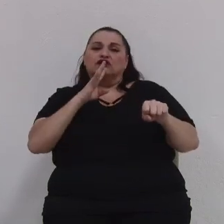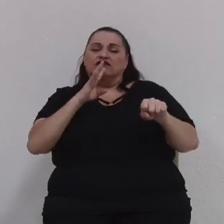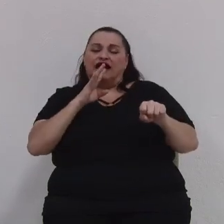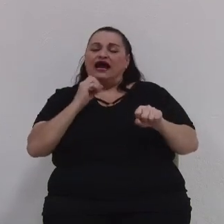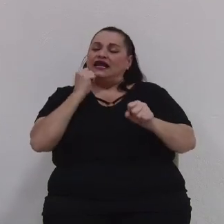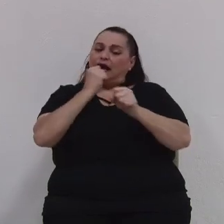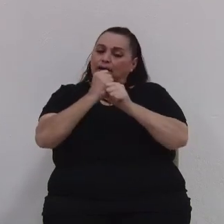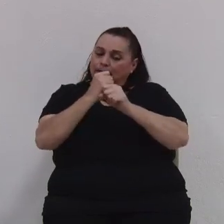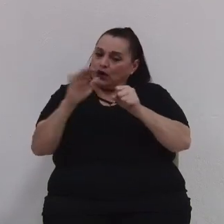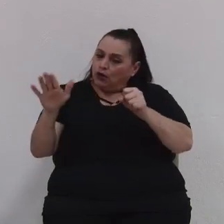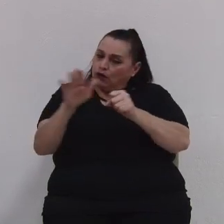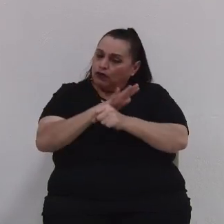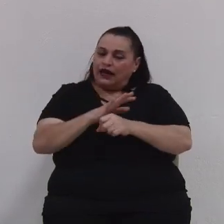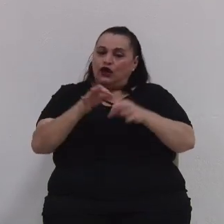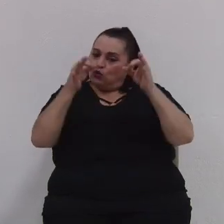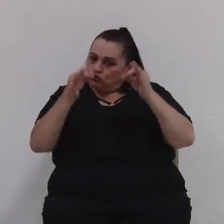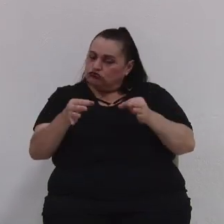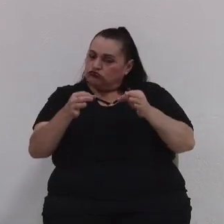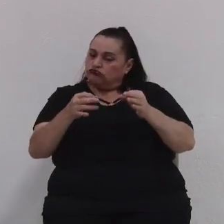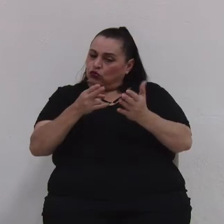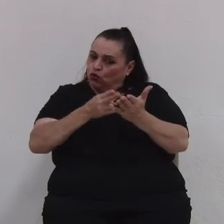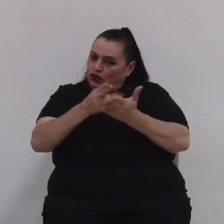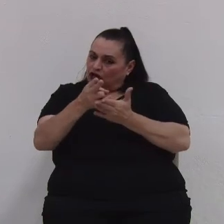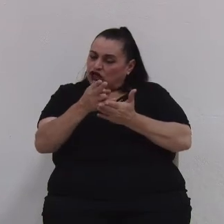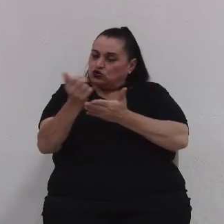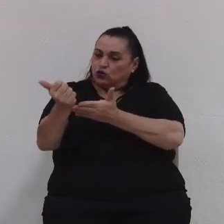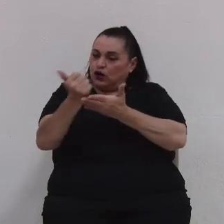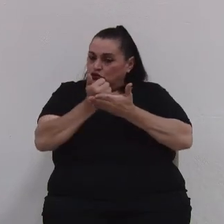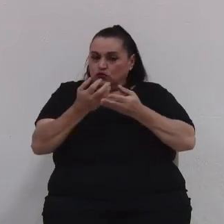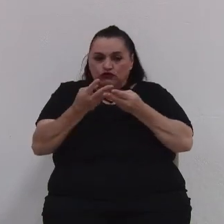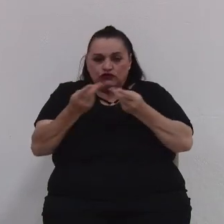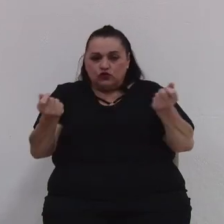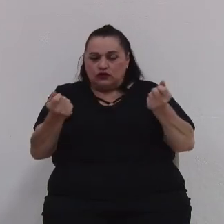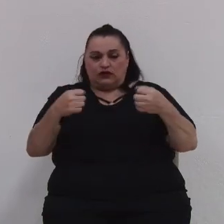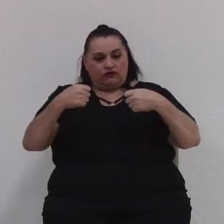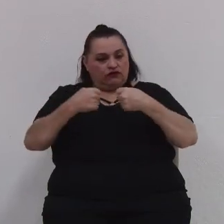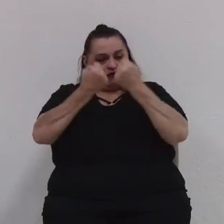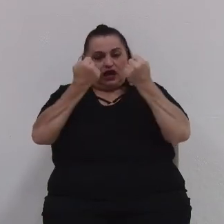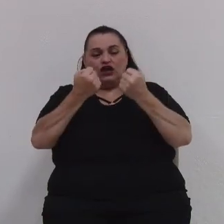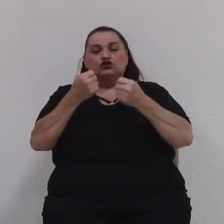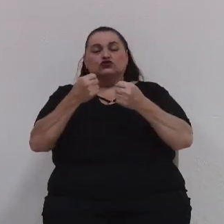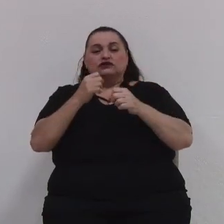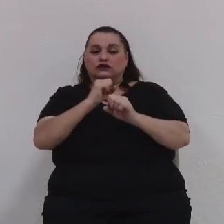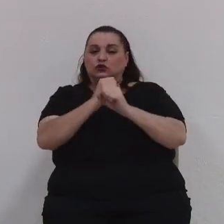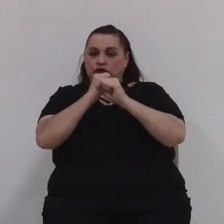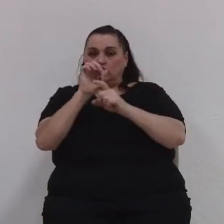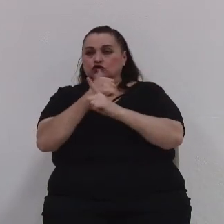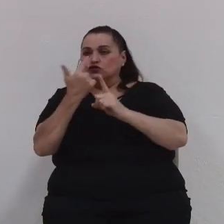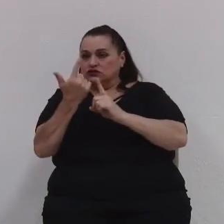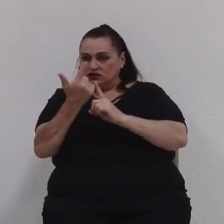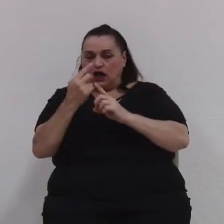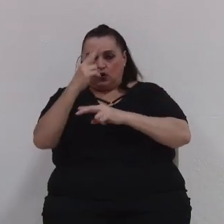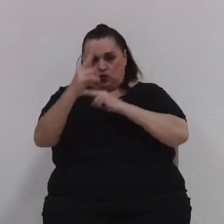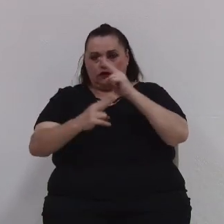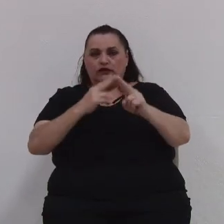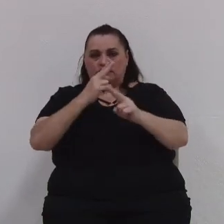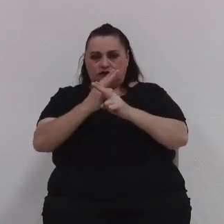pleno, de empleo decente, que además contribuye a resolver los desafíos de la seguridad social universal.